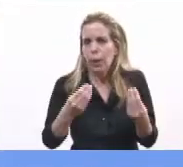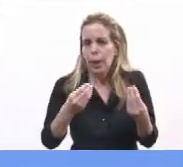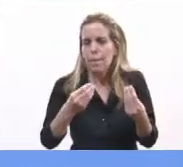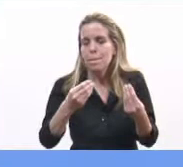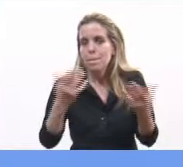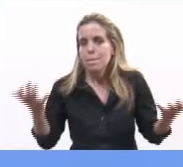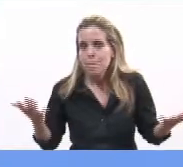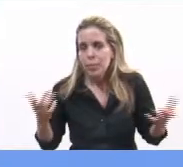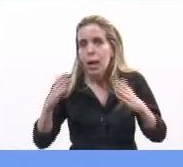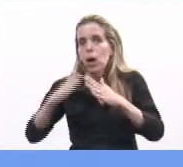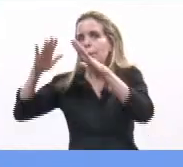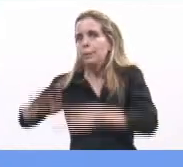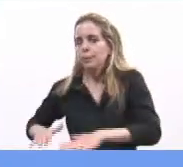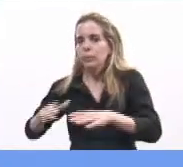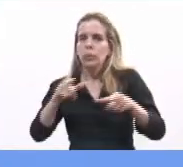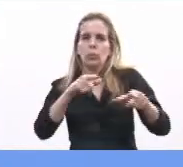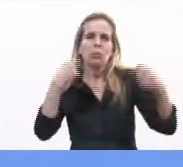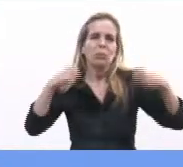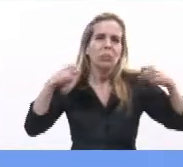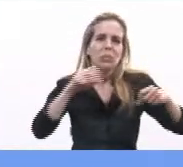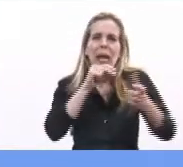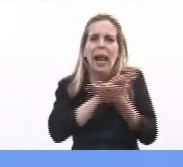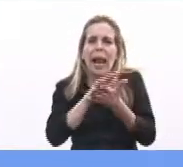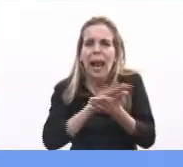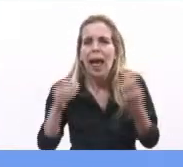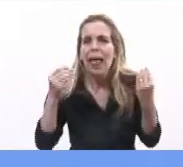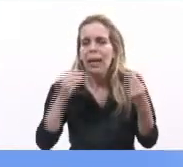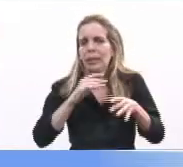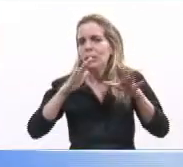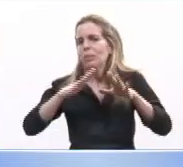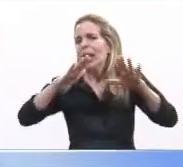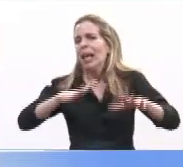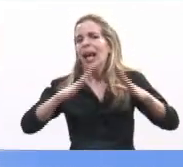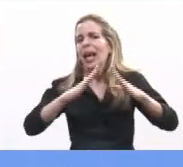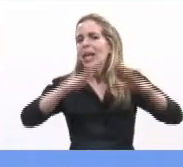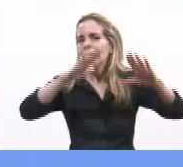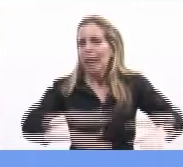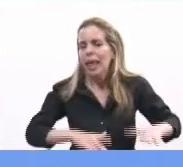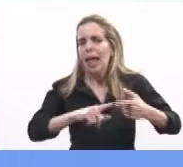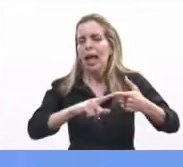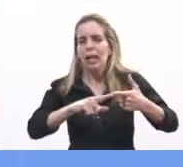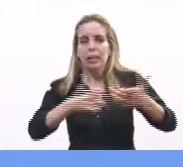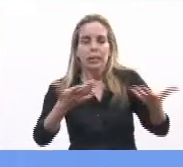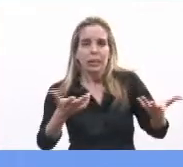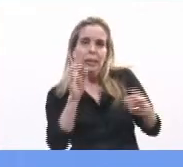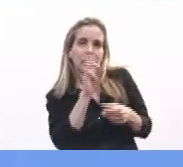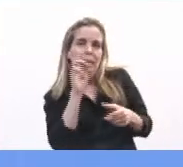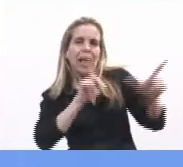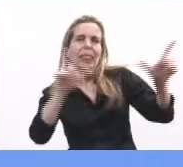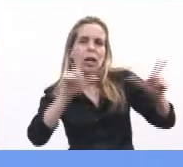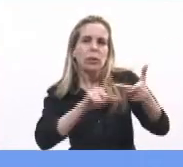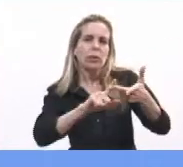de lo que es el sedentarismo lo que la falta de actividad física nos está faltando discutir y profundizar